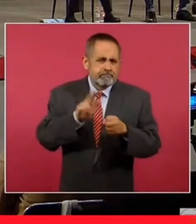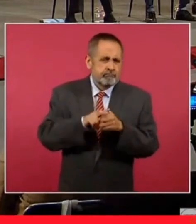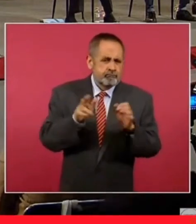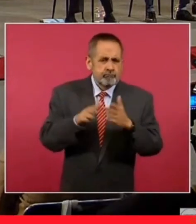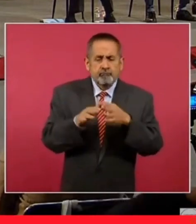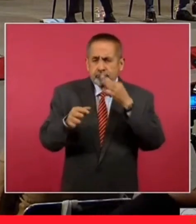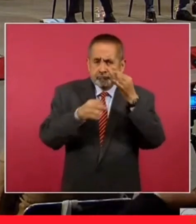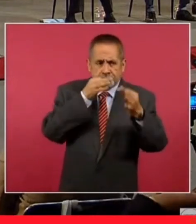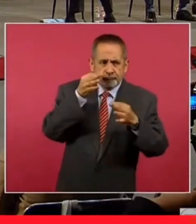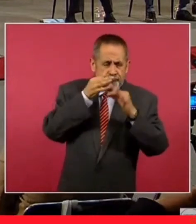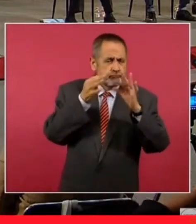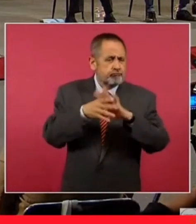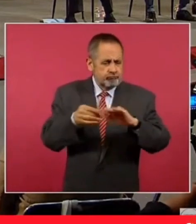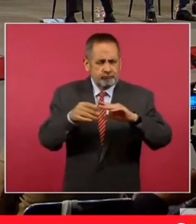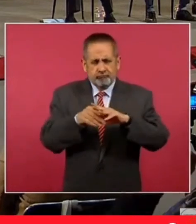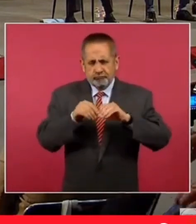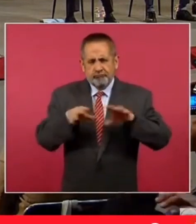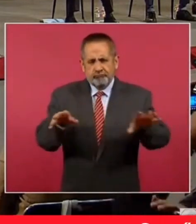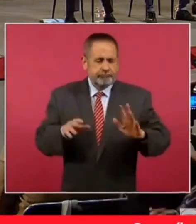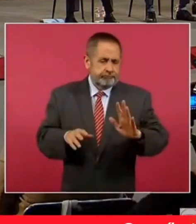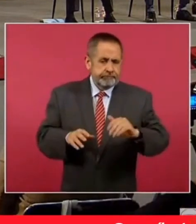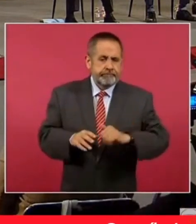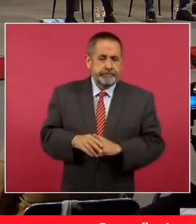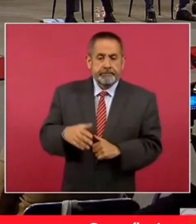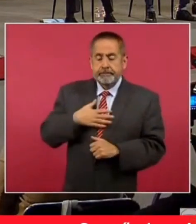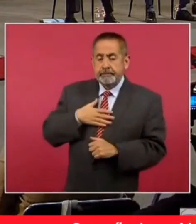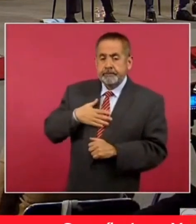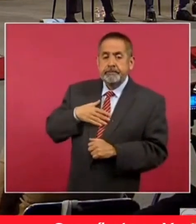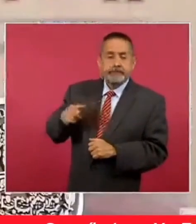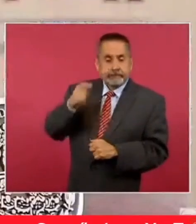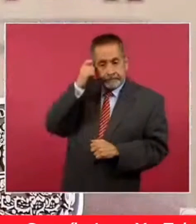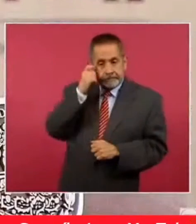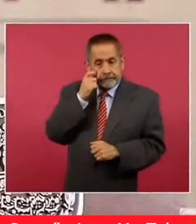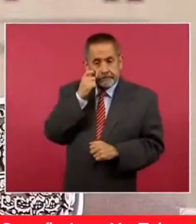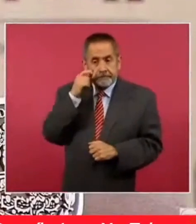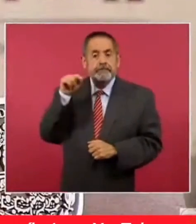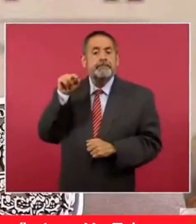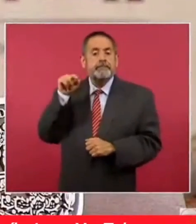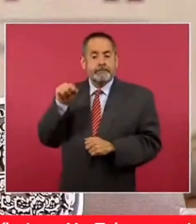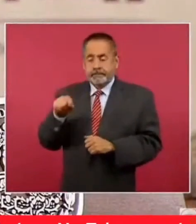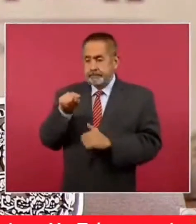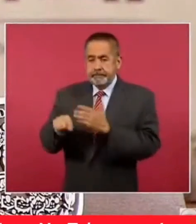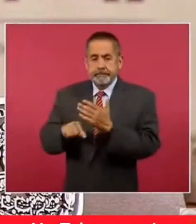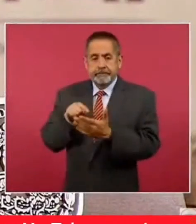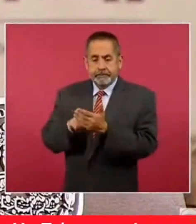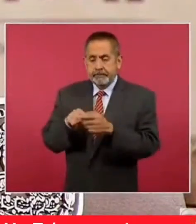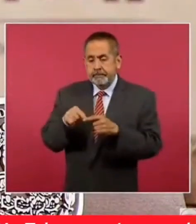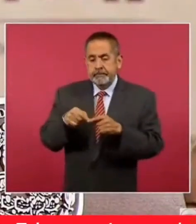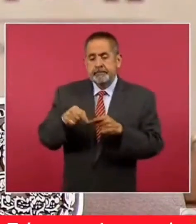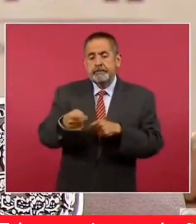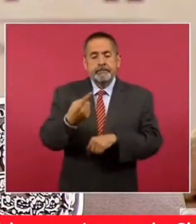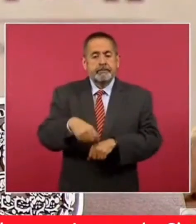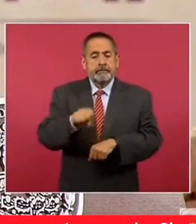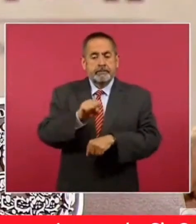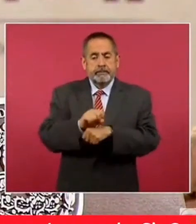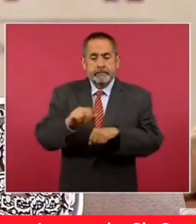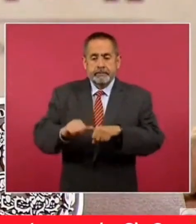servicios de salud, en nuestra Secretaría de Salud en Guerrero tendremos la sede de la Semana